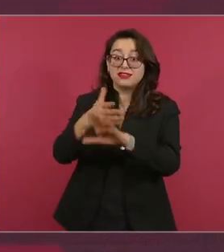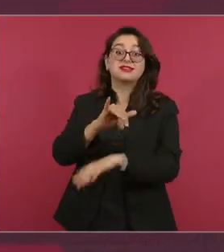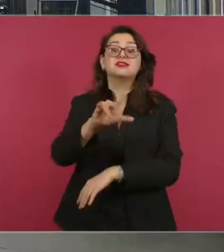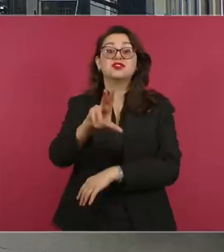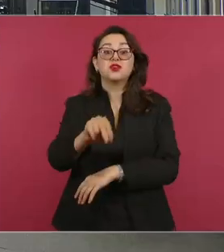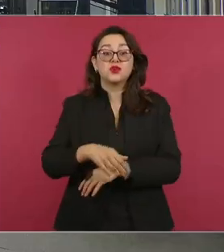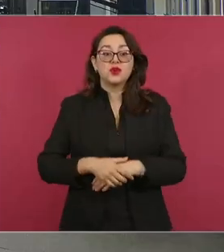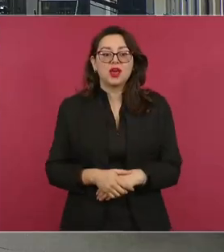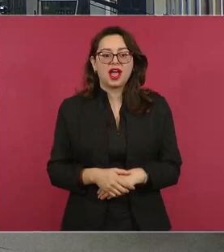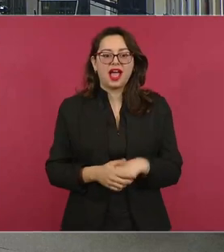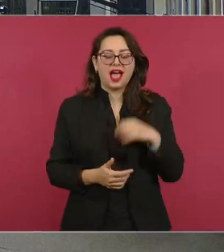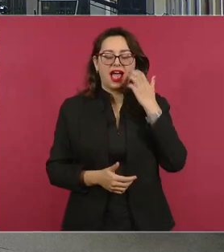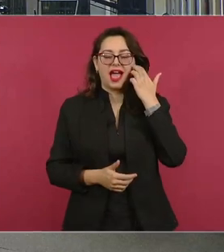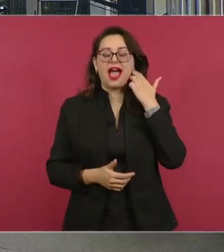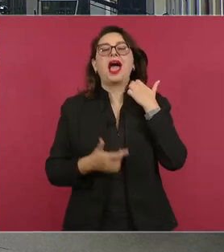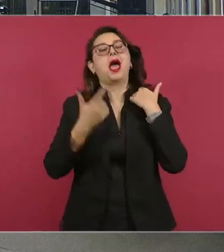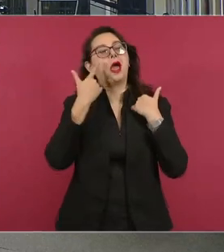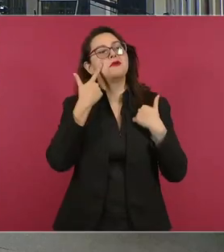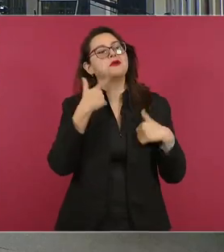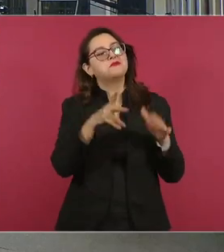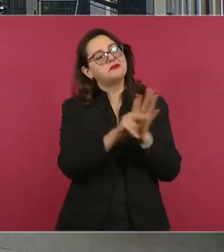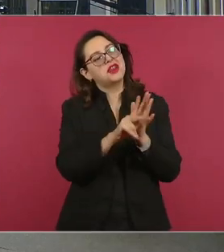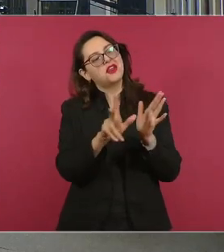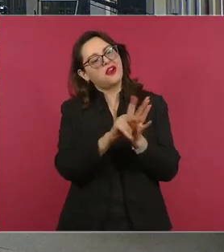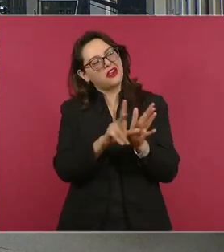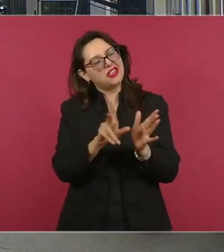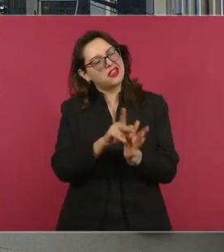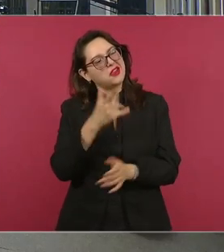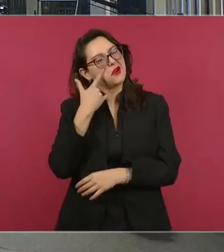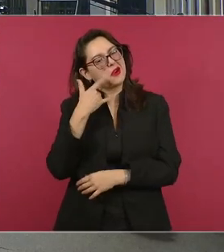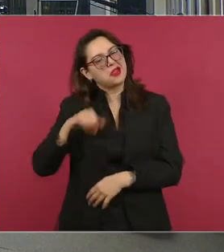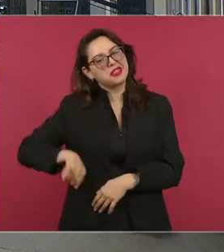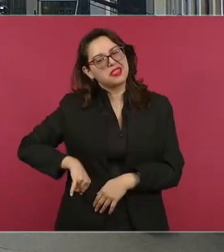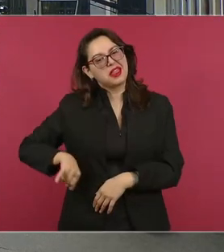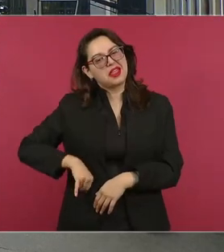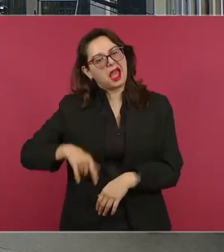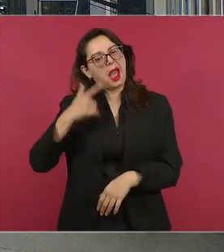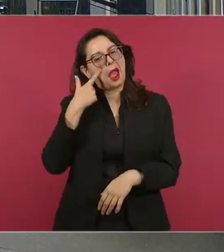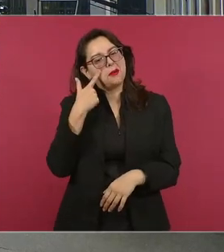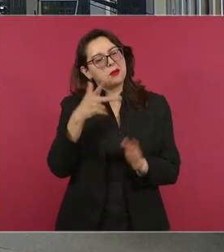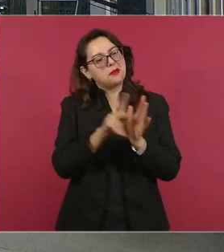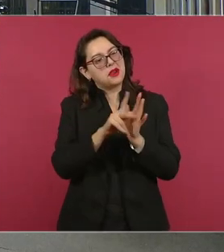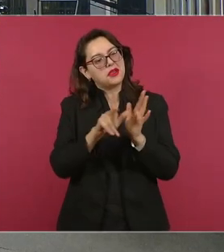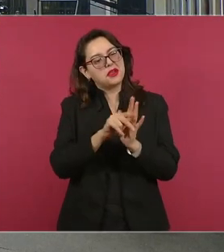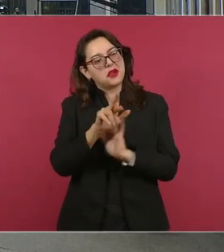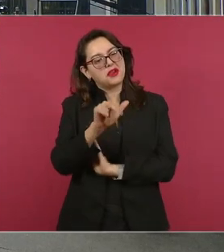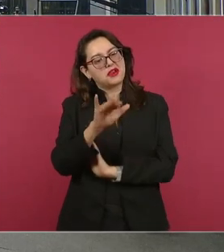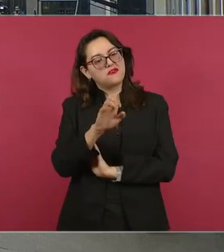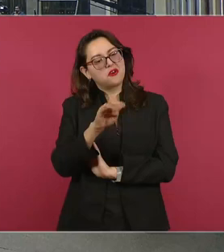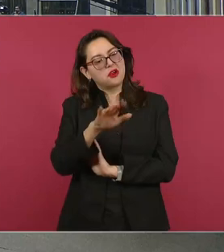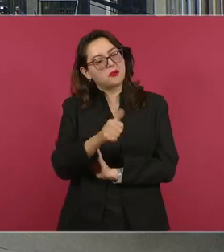A ver, pon los periódicos. A ver, Reforma, a ver si no está ahí.